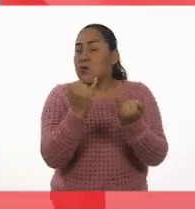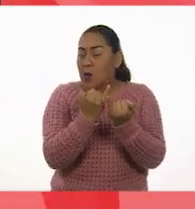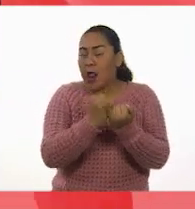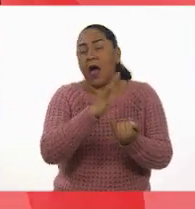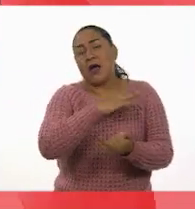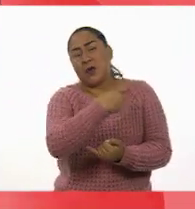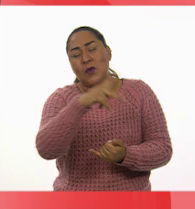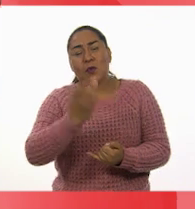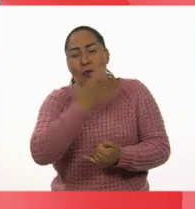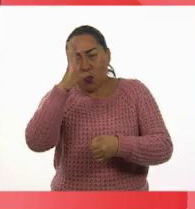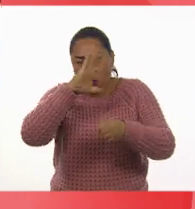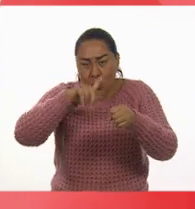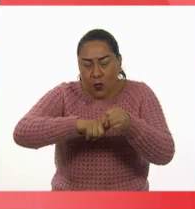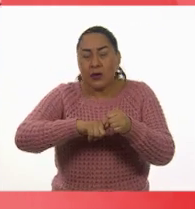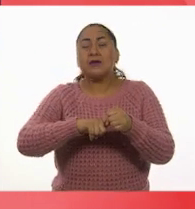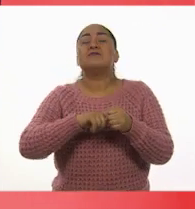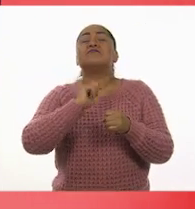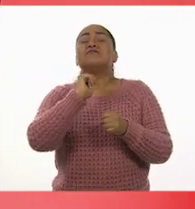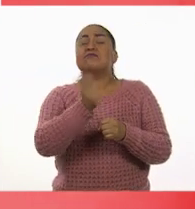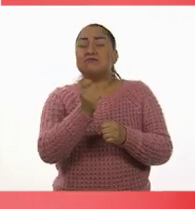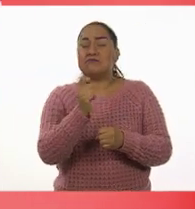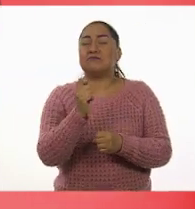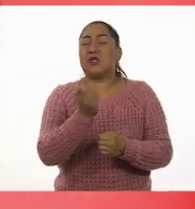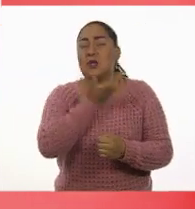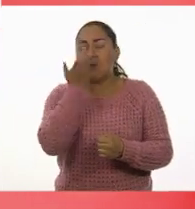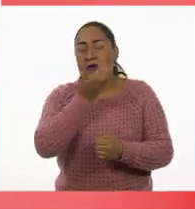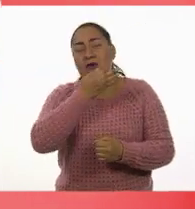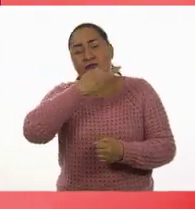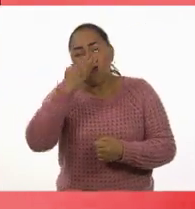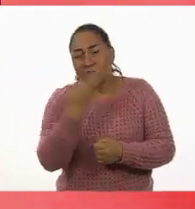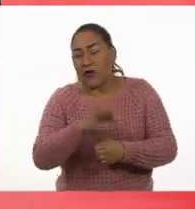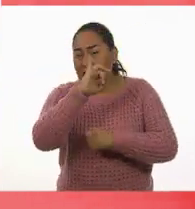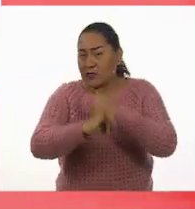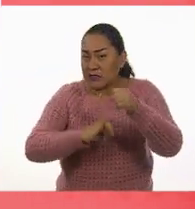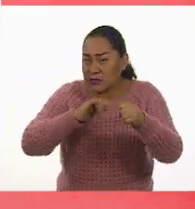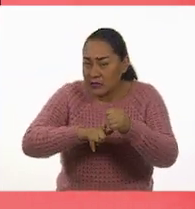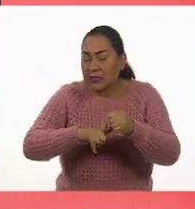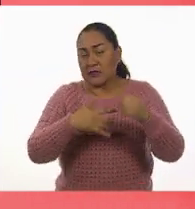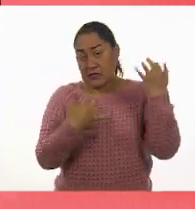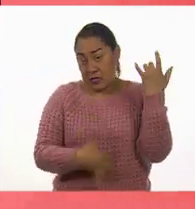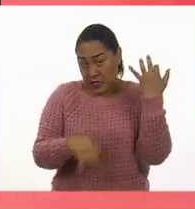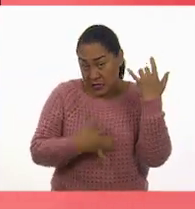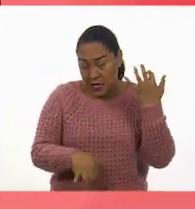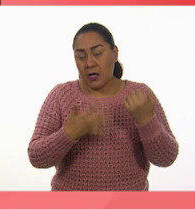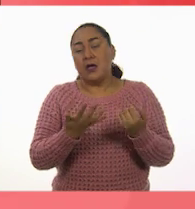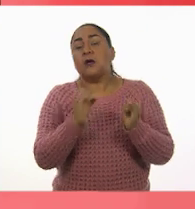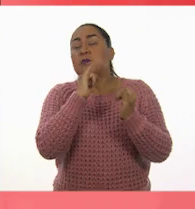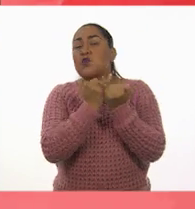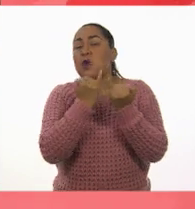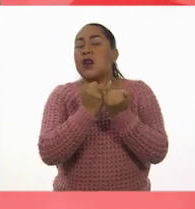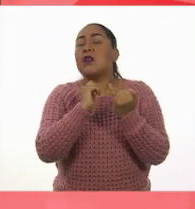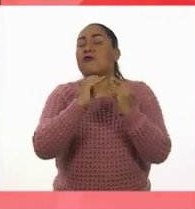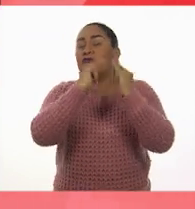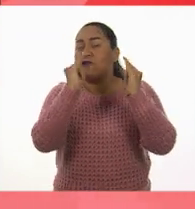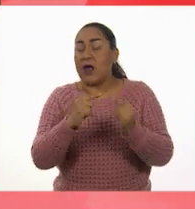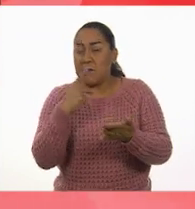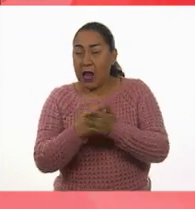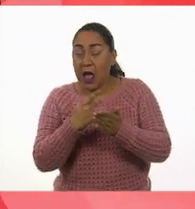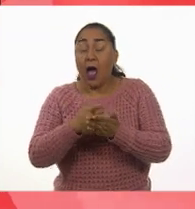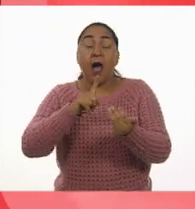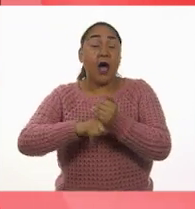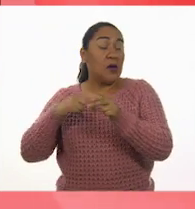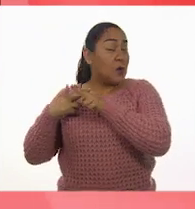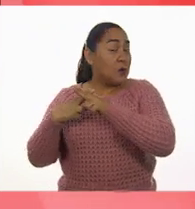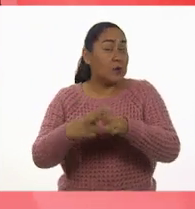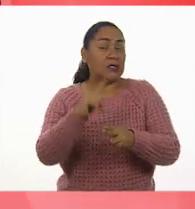eventos culturales como las Jornadas Alarconianas, el Festival Internacional de la Guitarra y la Feria de la Plata, con más de 70